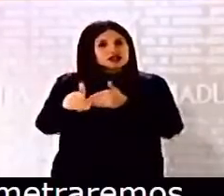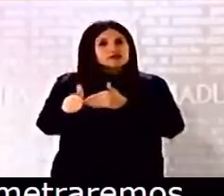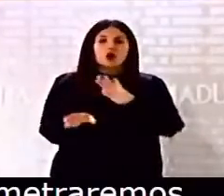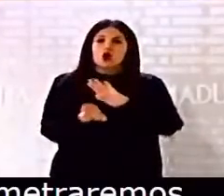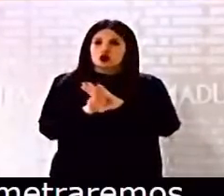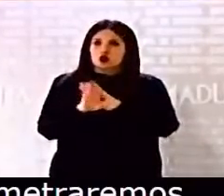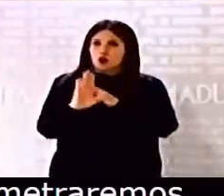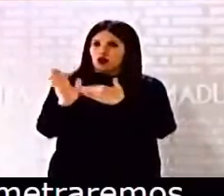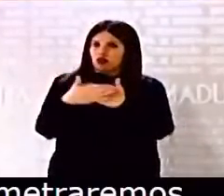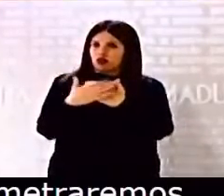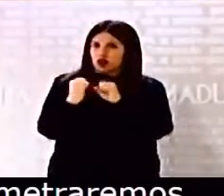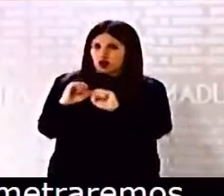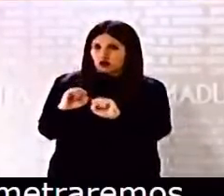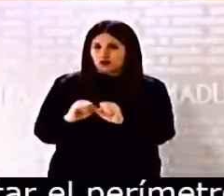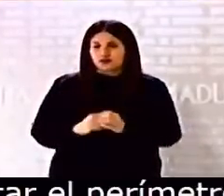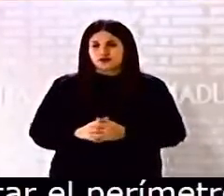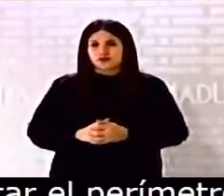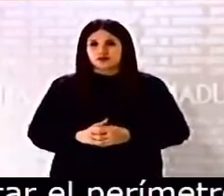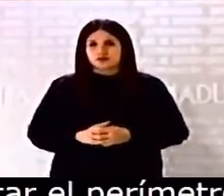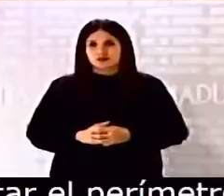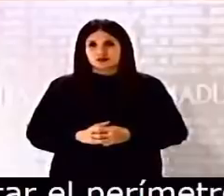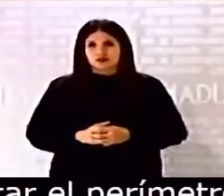incidencia acumulada que les he dicho.